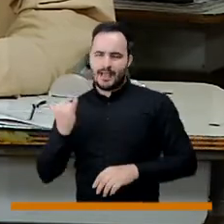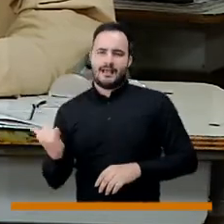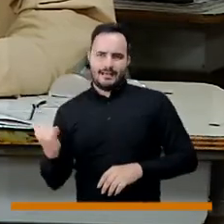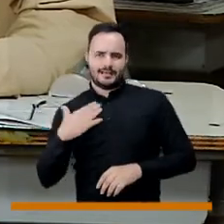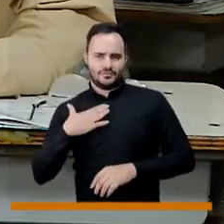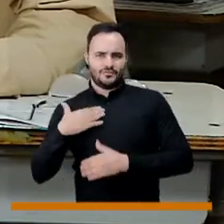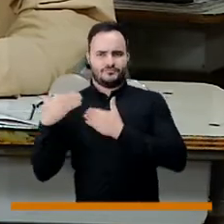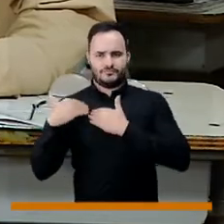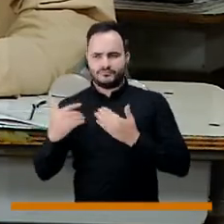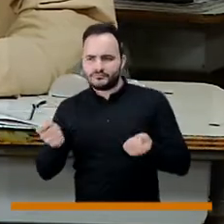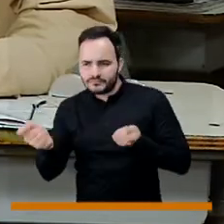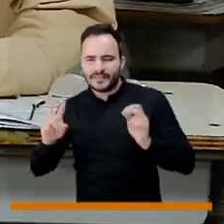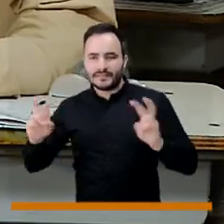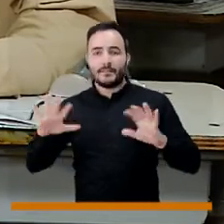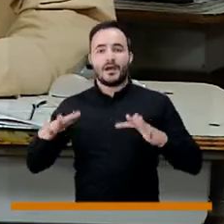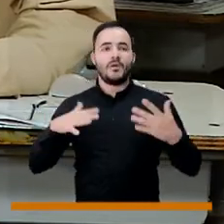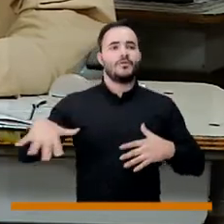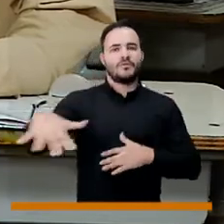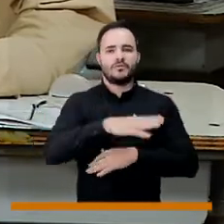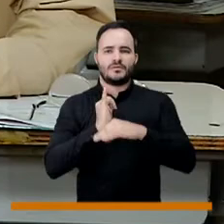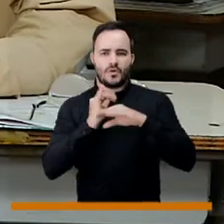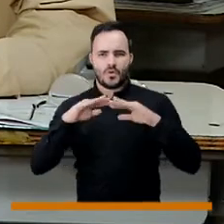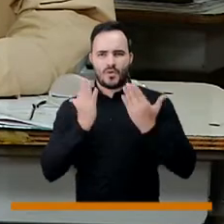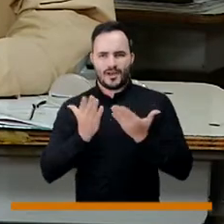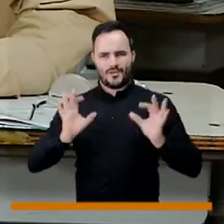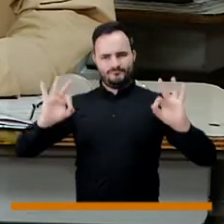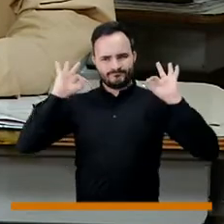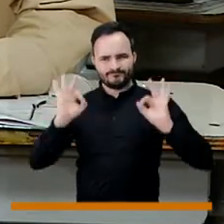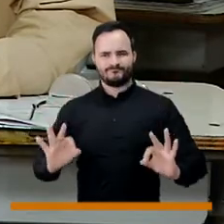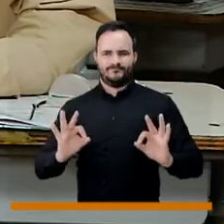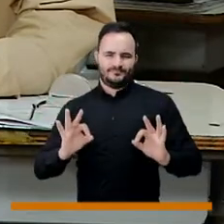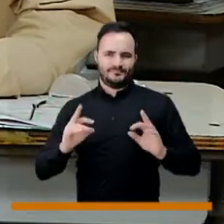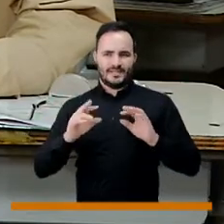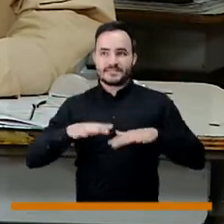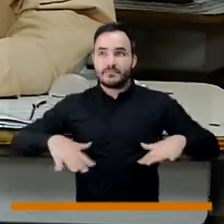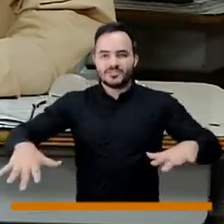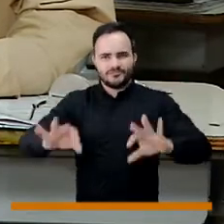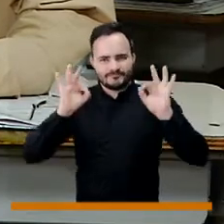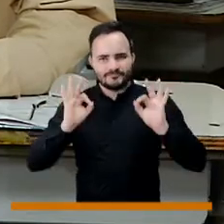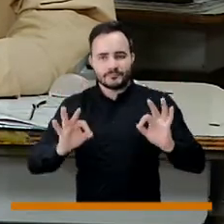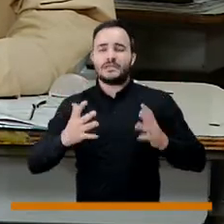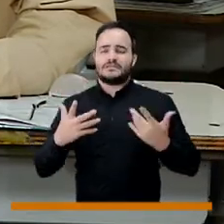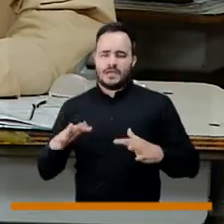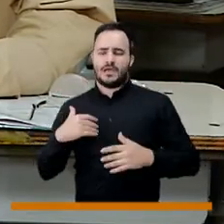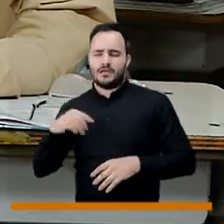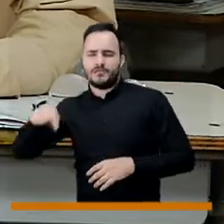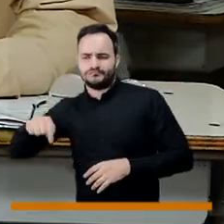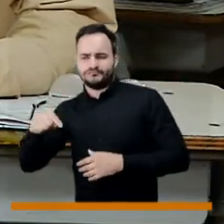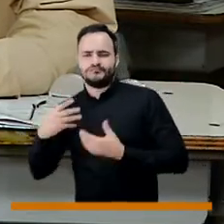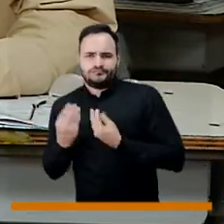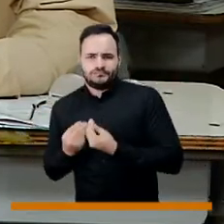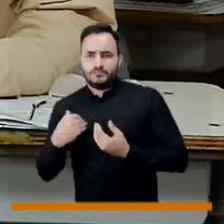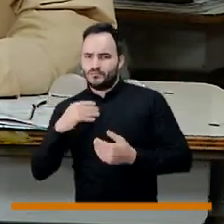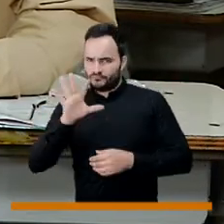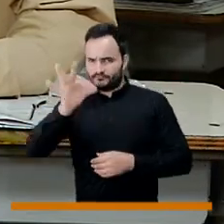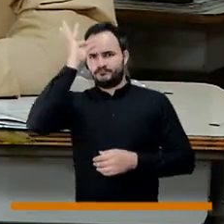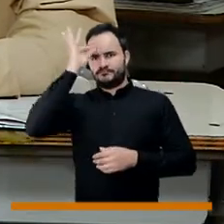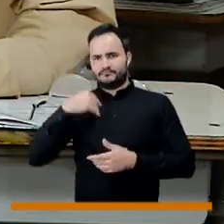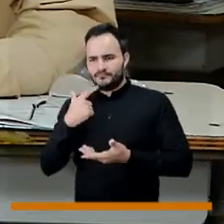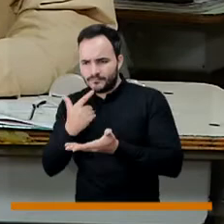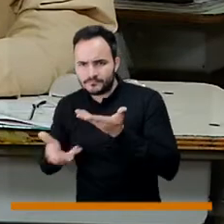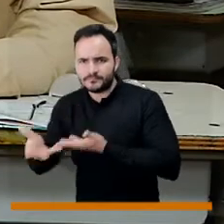seguimiento a todo el tema de infraestructura educativa de calidad en la educación hemos hecho varias comisiones en otras instituciones